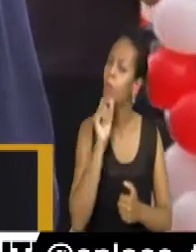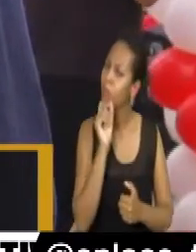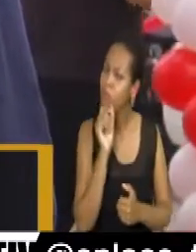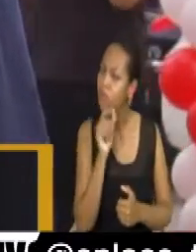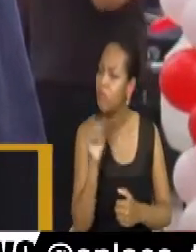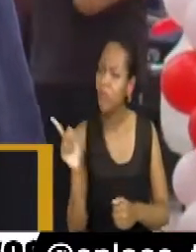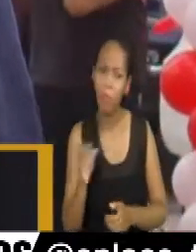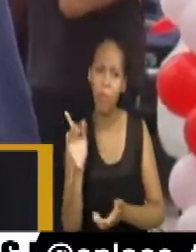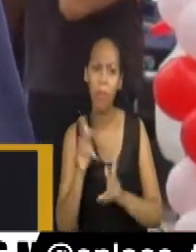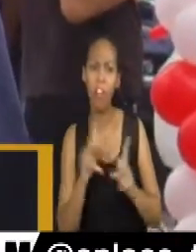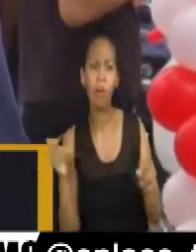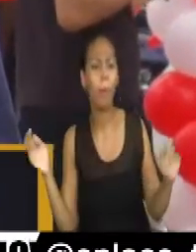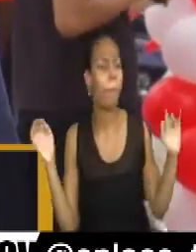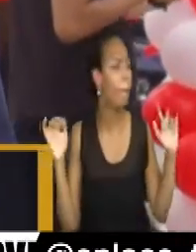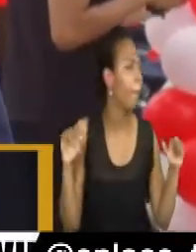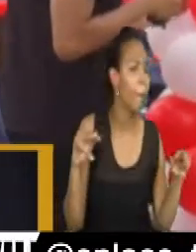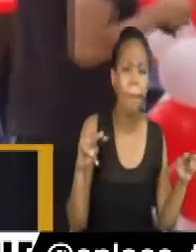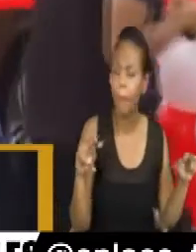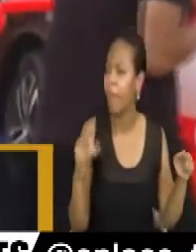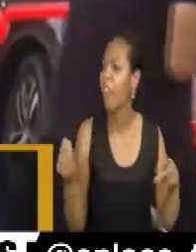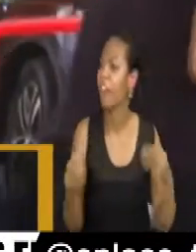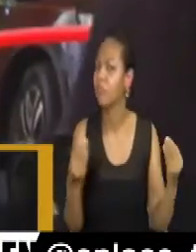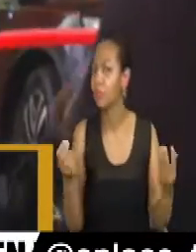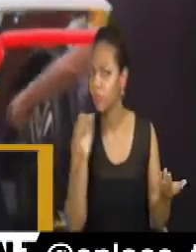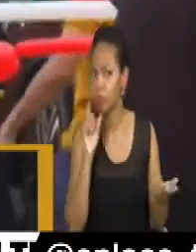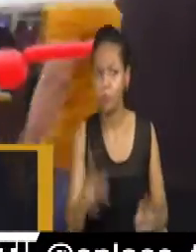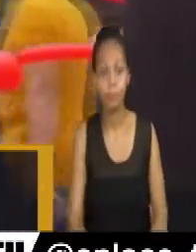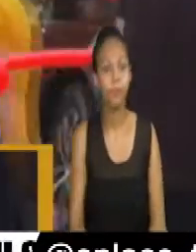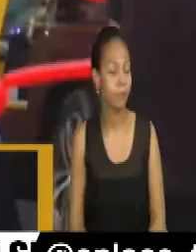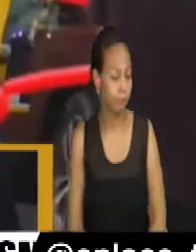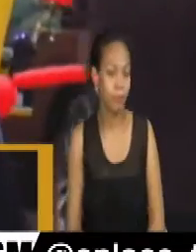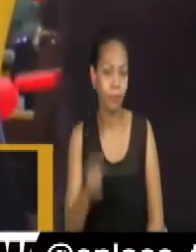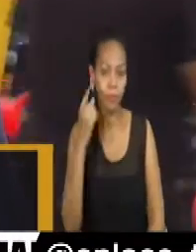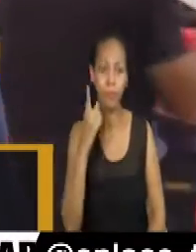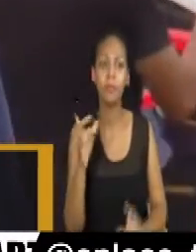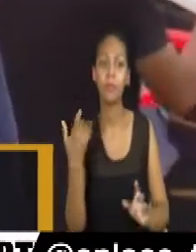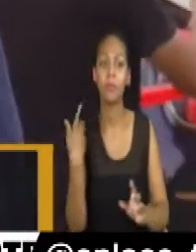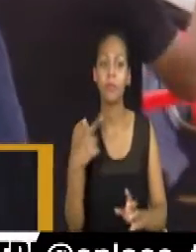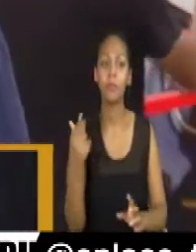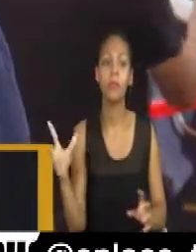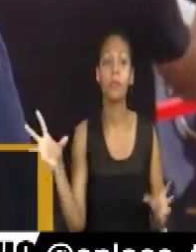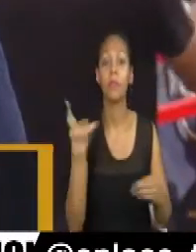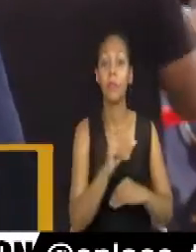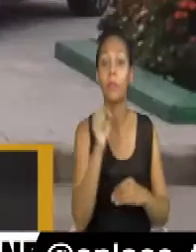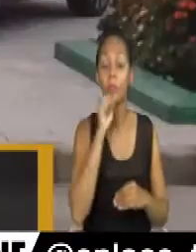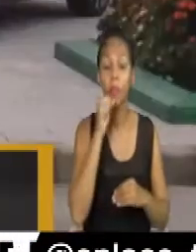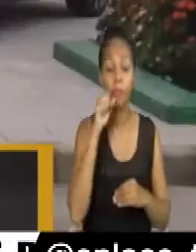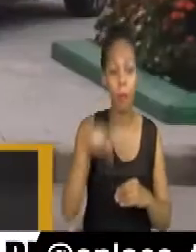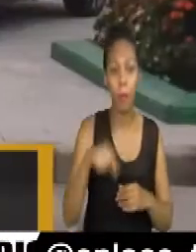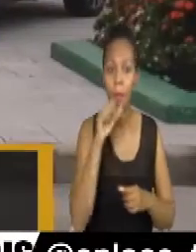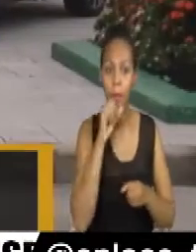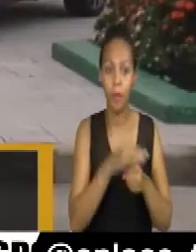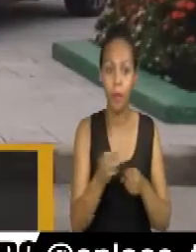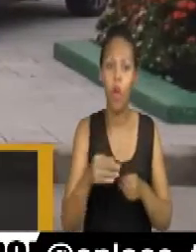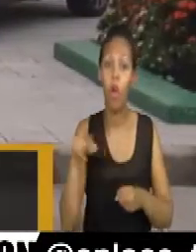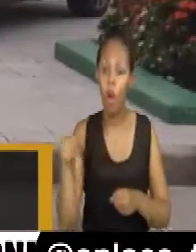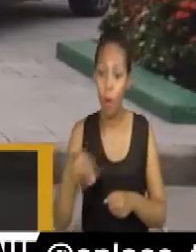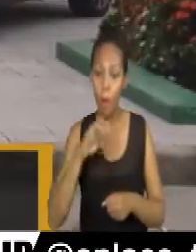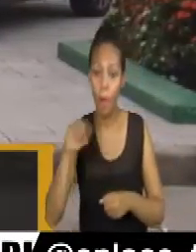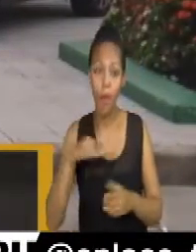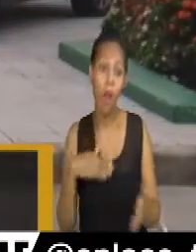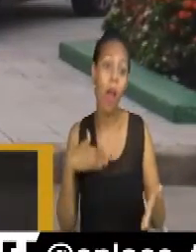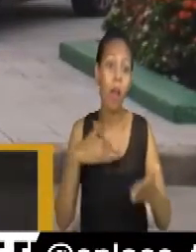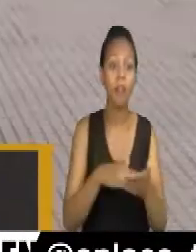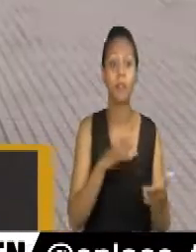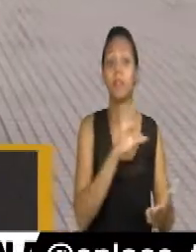esta feria que va del 7 al 10 de junio. Bueno, primero que todo, barranqueños, Magdalena Medio, los invitamos desde hoy miércoles hasta el próximo sábado 10 de